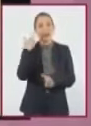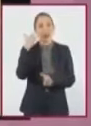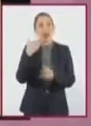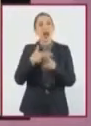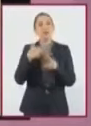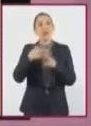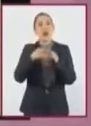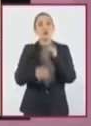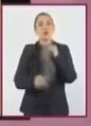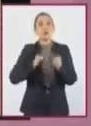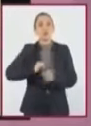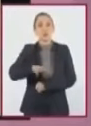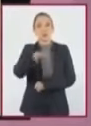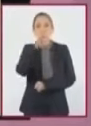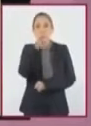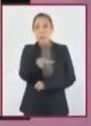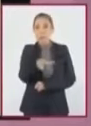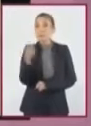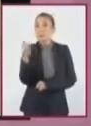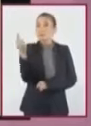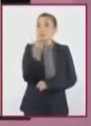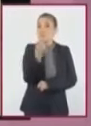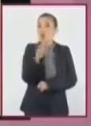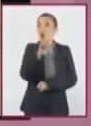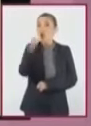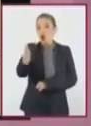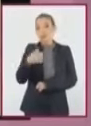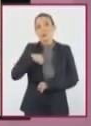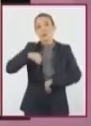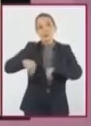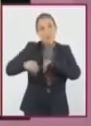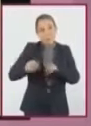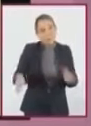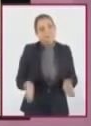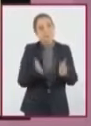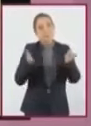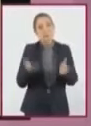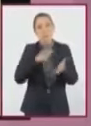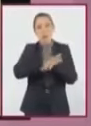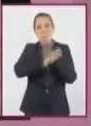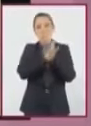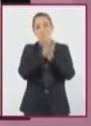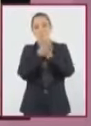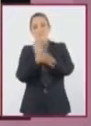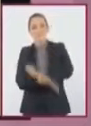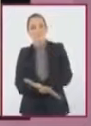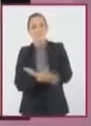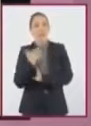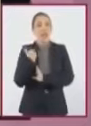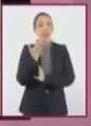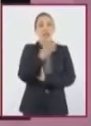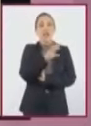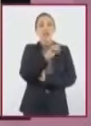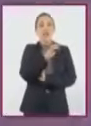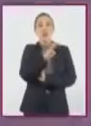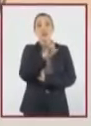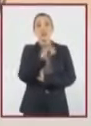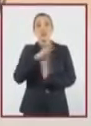finales del siglo XVIII, y fue necesario otro movimiento para hacer realidad el tránsito de súbditos a